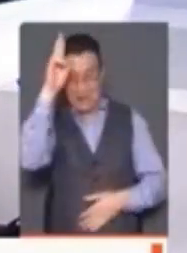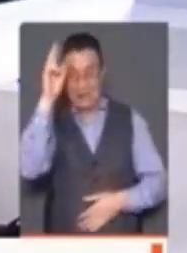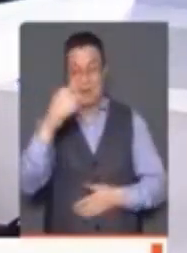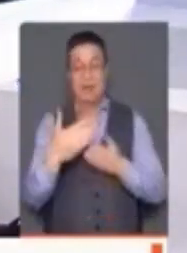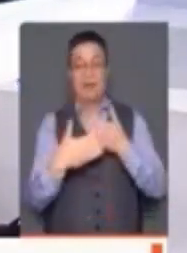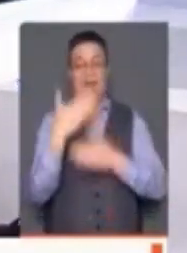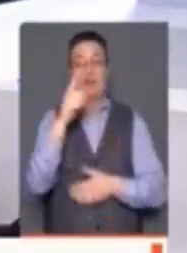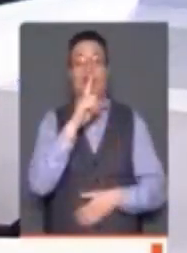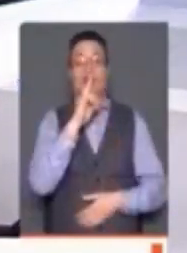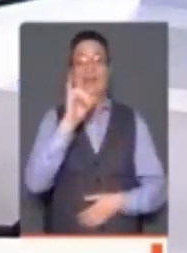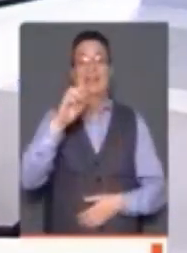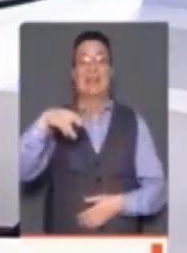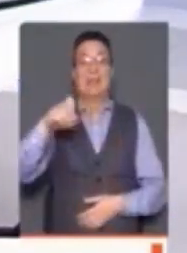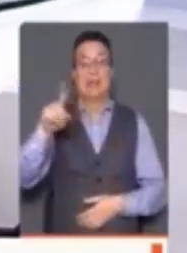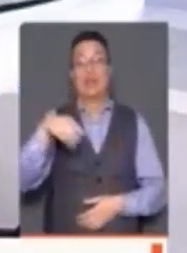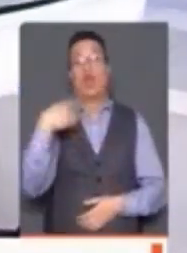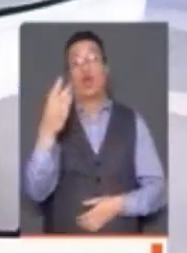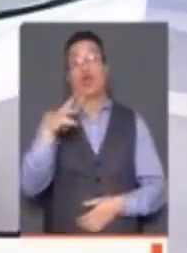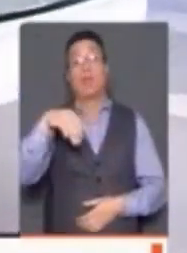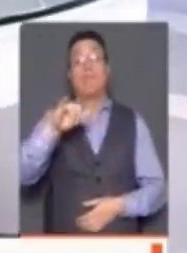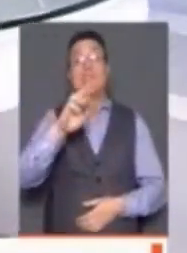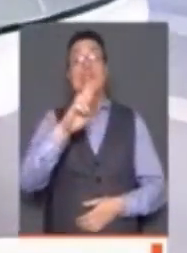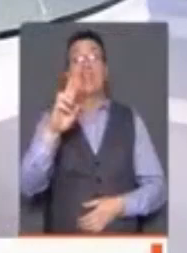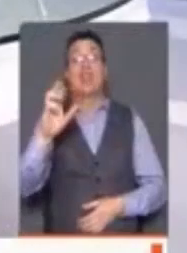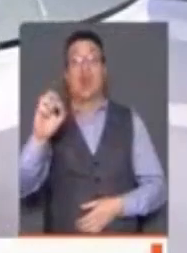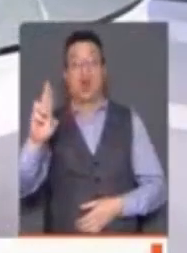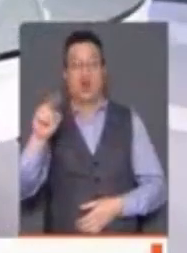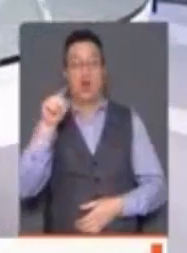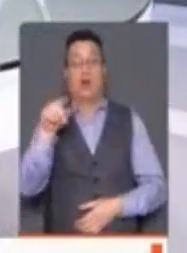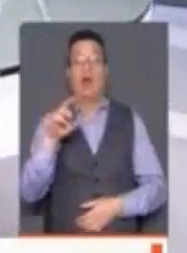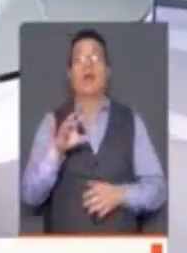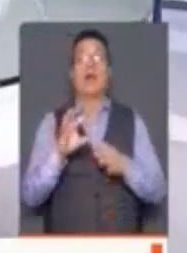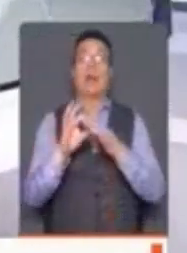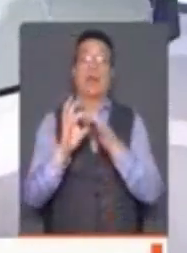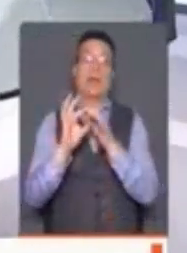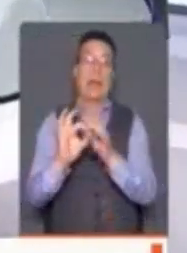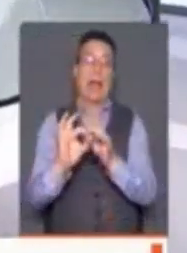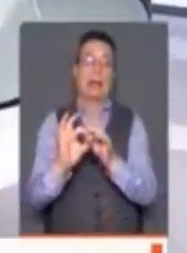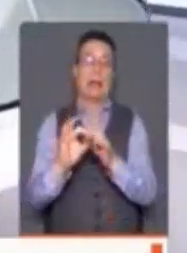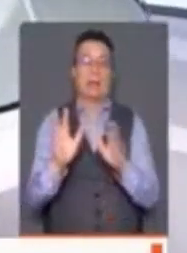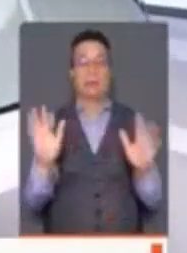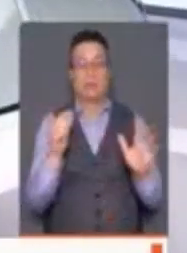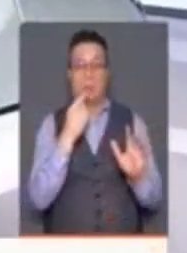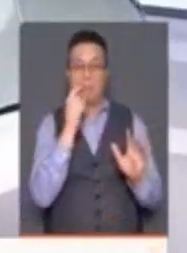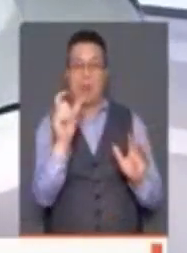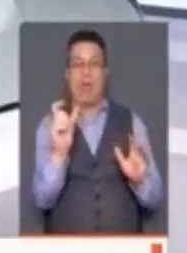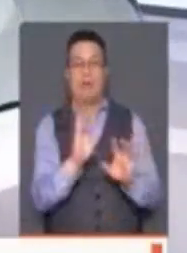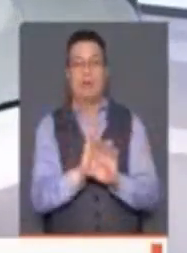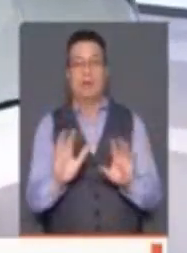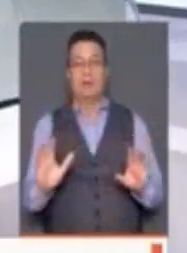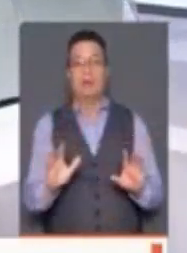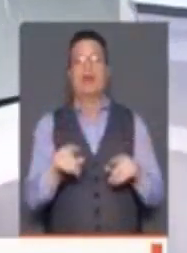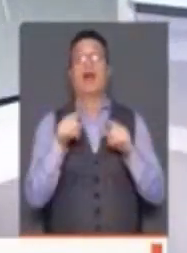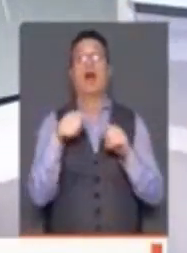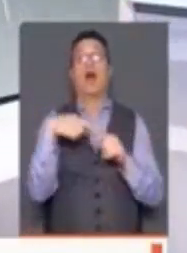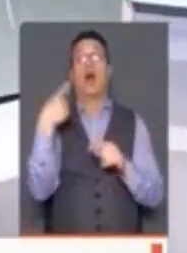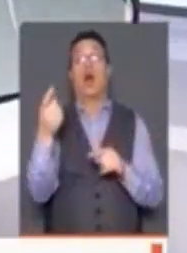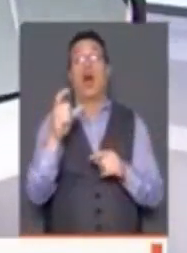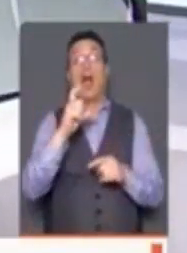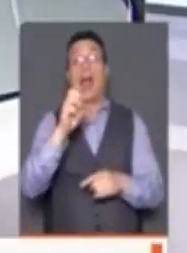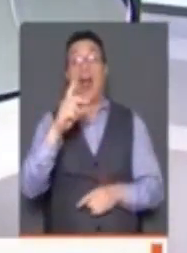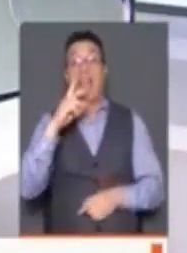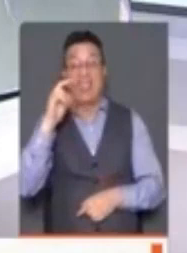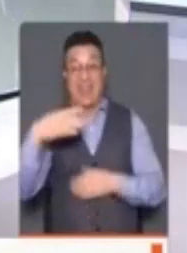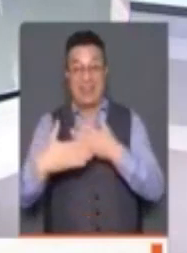tenemos más, ahí está The Mirror. Gracias. Gracias. Uh-huh. Una palabra lo dice todo. Acá está el The Guardian con la